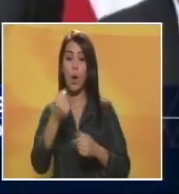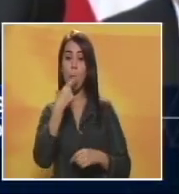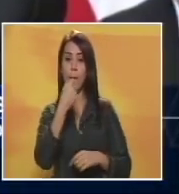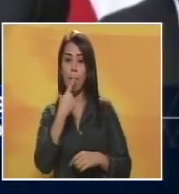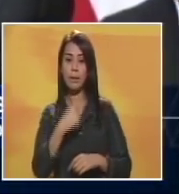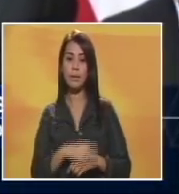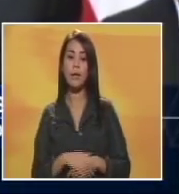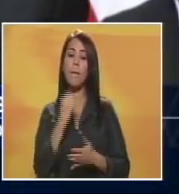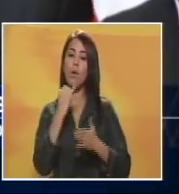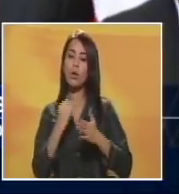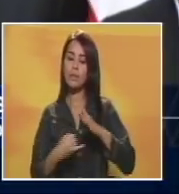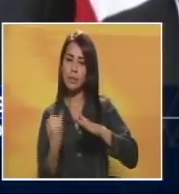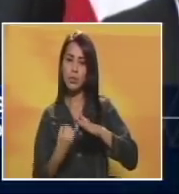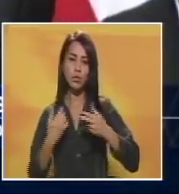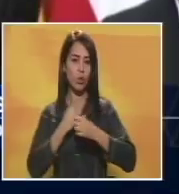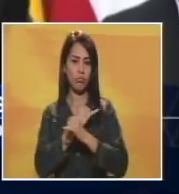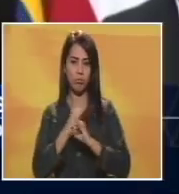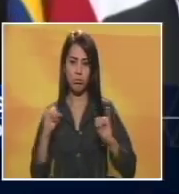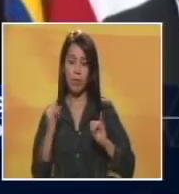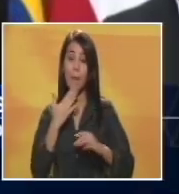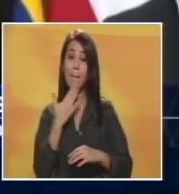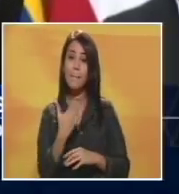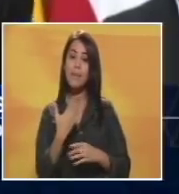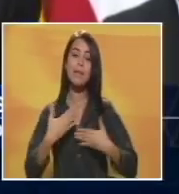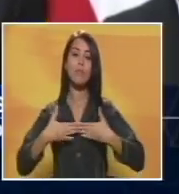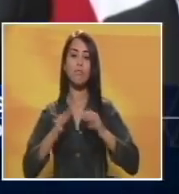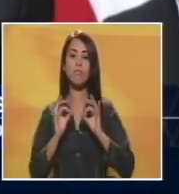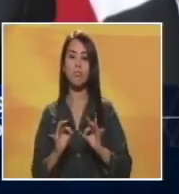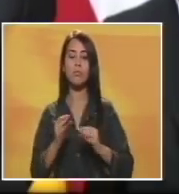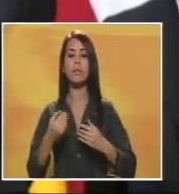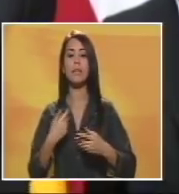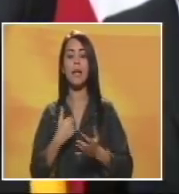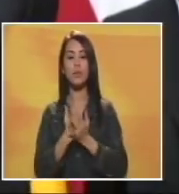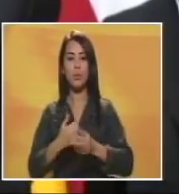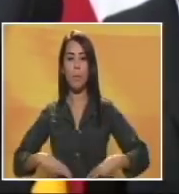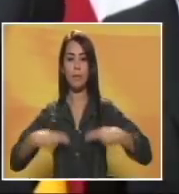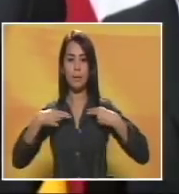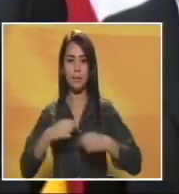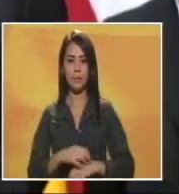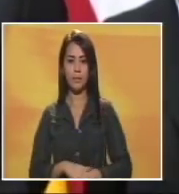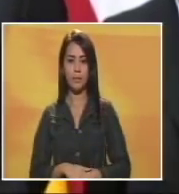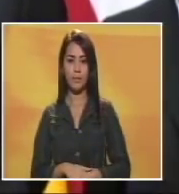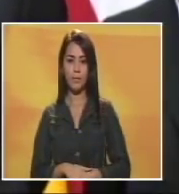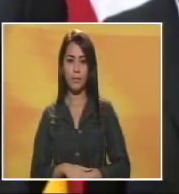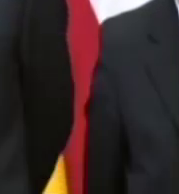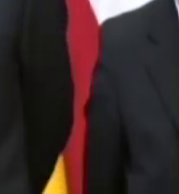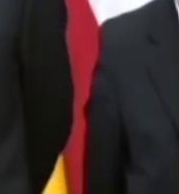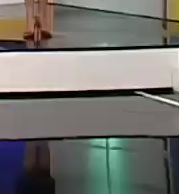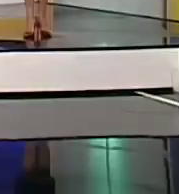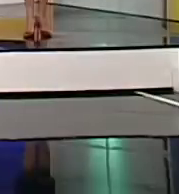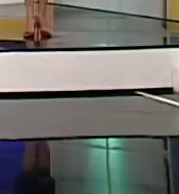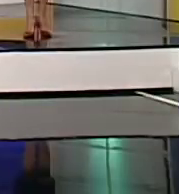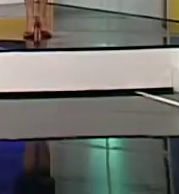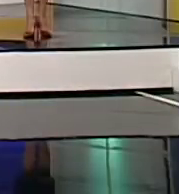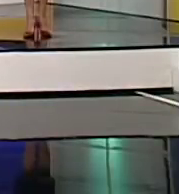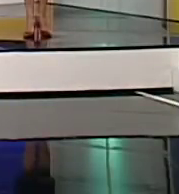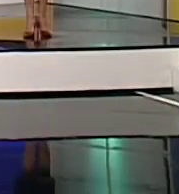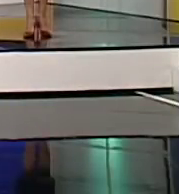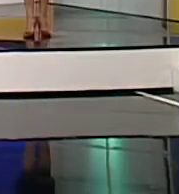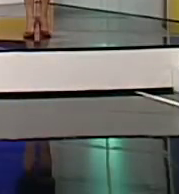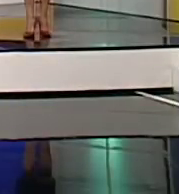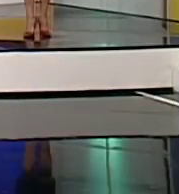sobre las actividades de individuos y empresas venezolanas que pudieran vincularse a actos de corrupción. Respecto a la crisis